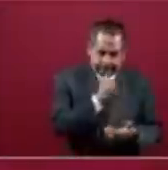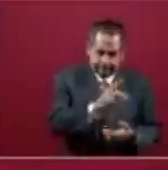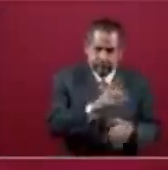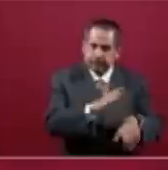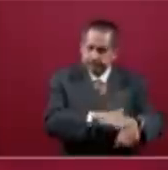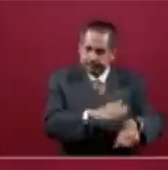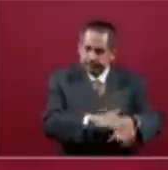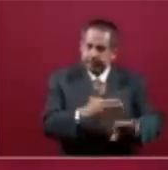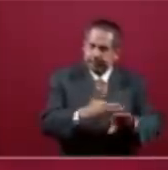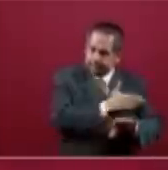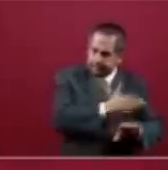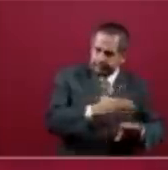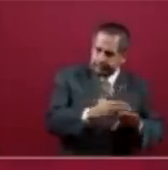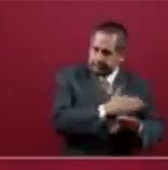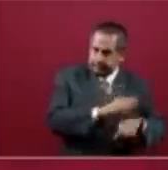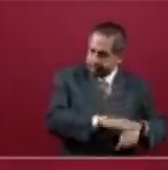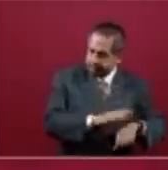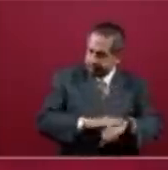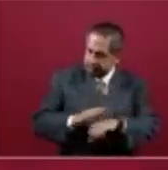delitos,